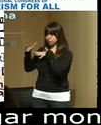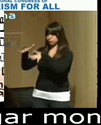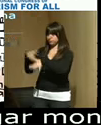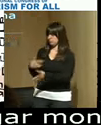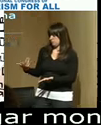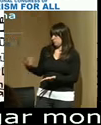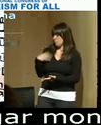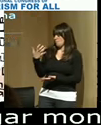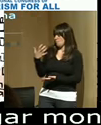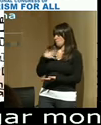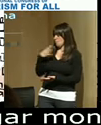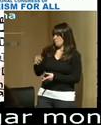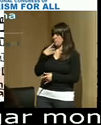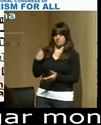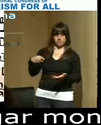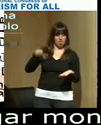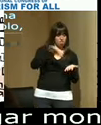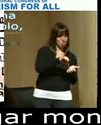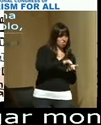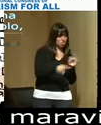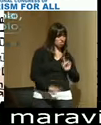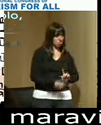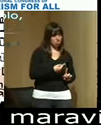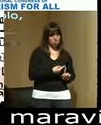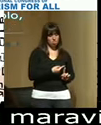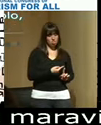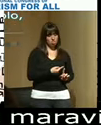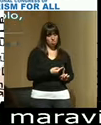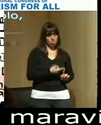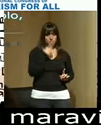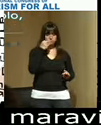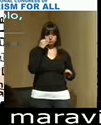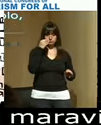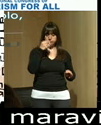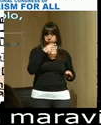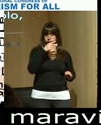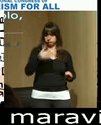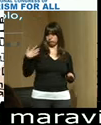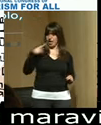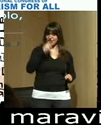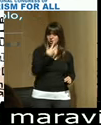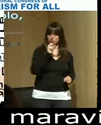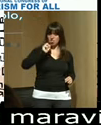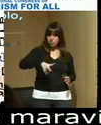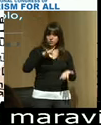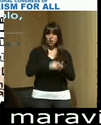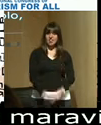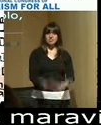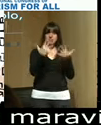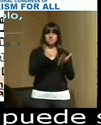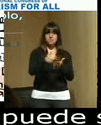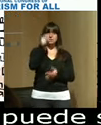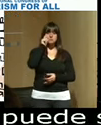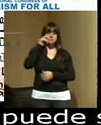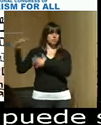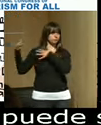Buenos Aires, todavía con una ciudad tan pujante, que en el año 2012 hemos tenido 10 millones de turistas, que ha sido mucho,